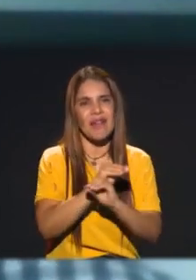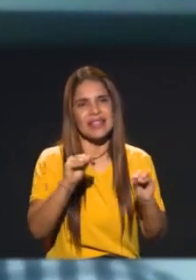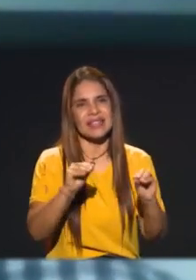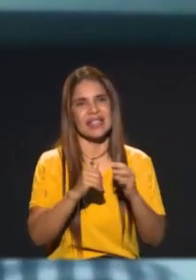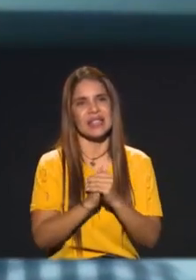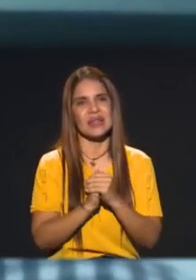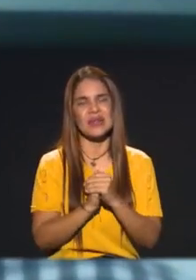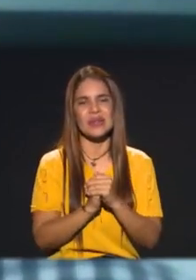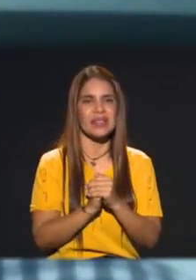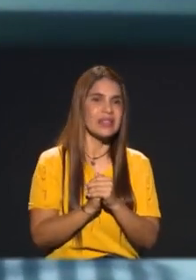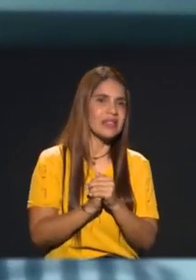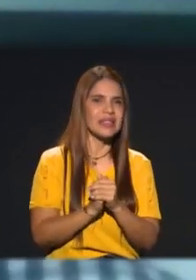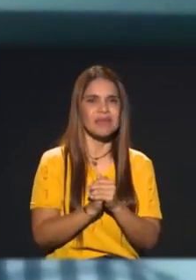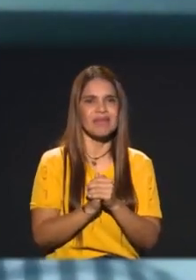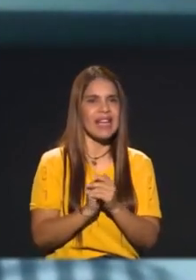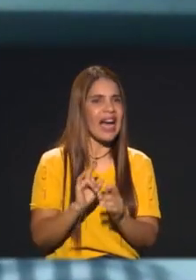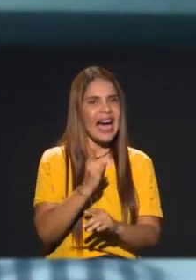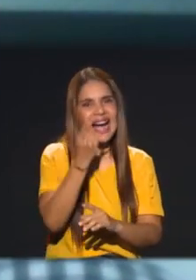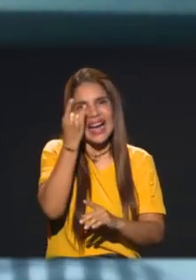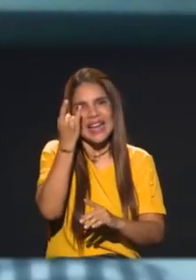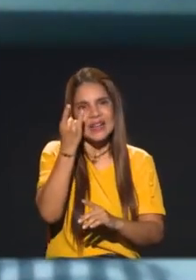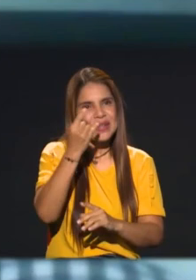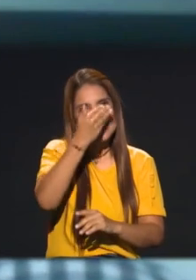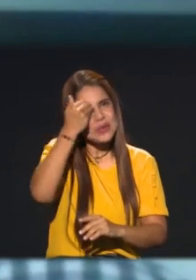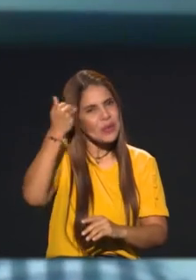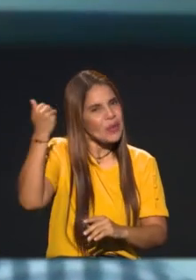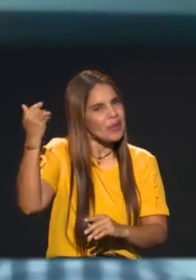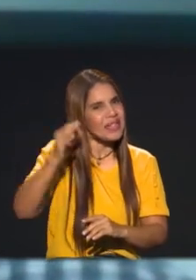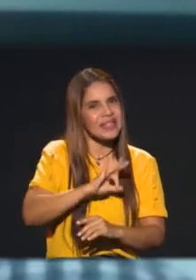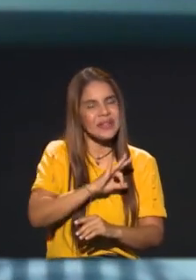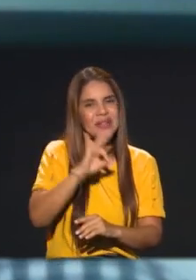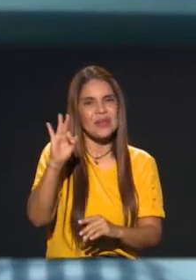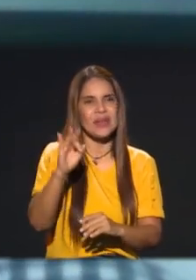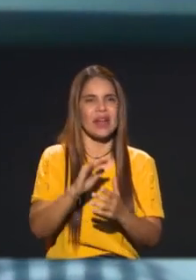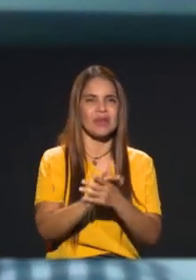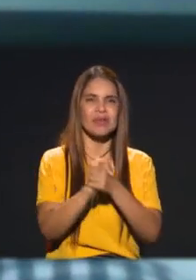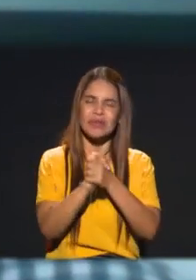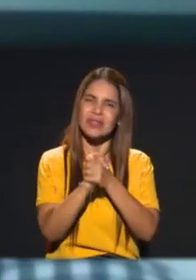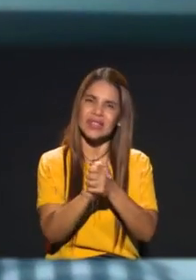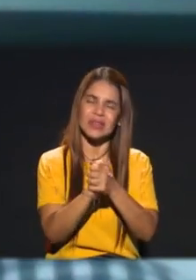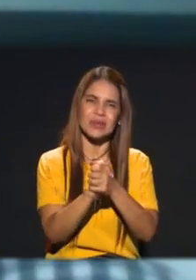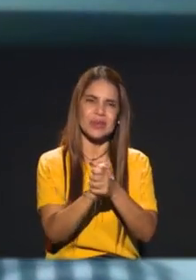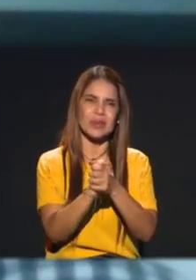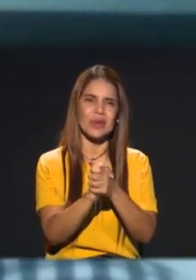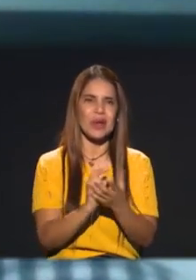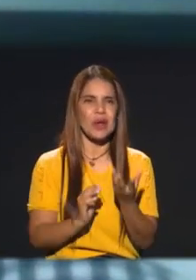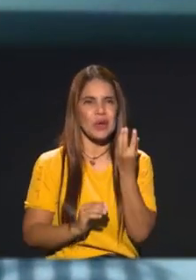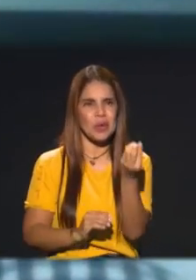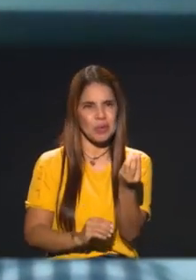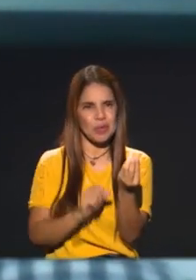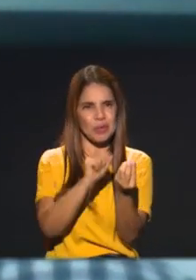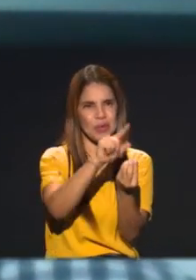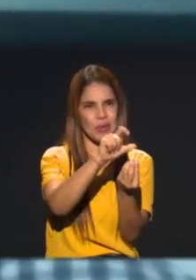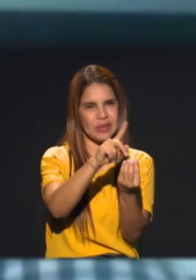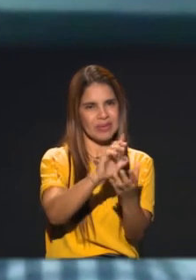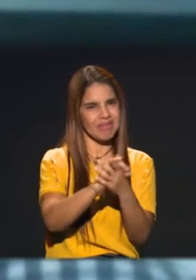esta promoción fue... Y no, yo creo que va a ser la promoción que va a dejar historia, va a ser la más fuerte, y por eso quiero darle un saludo a mis muchachos de grado